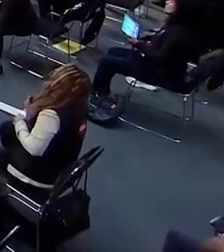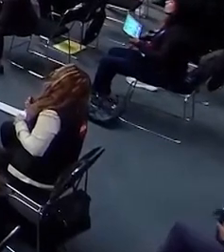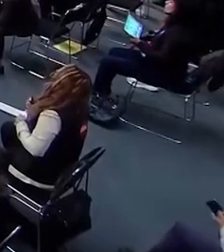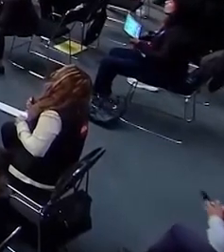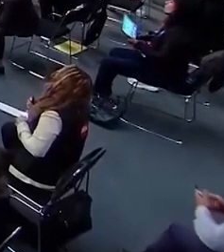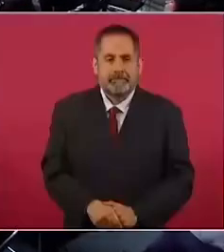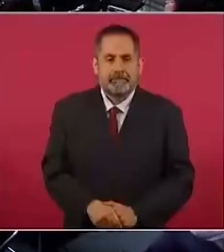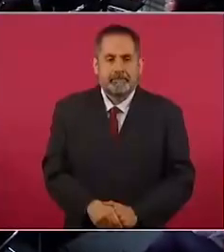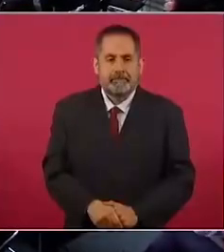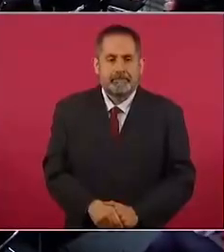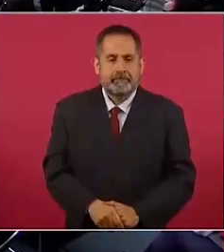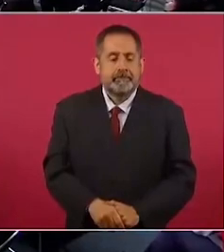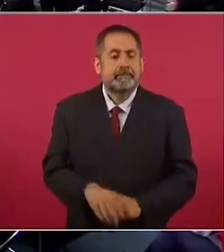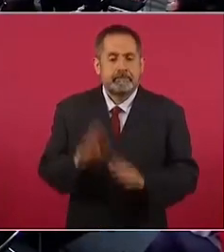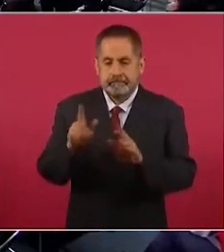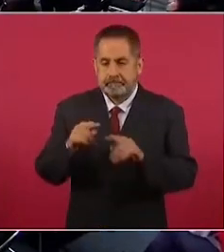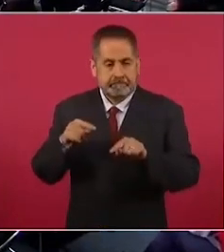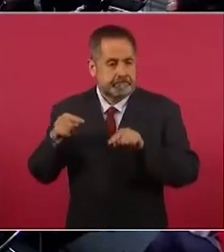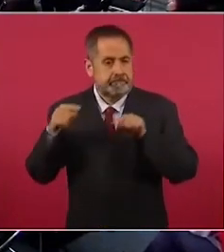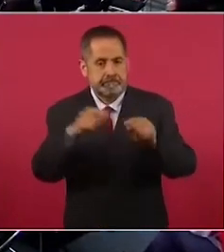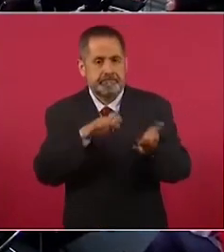Sí, enviamos apoyo